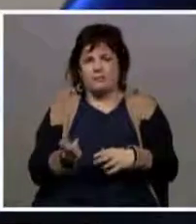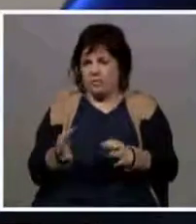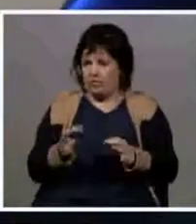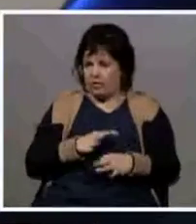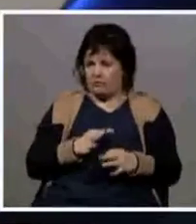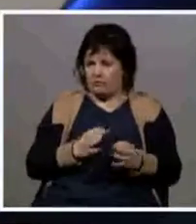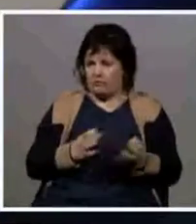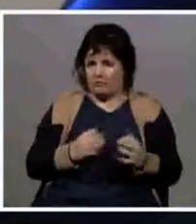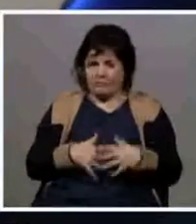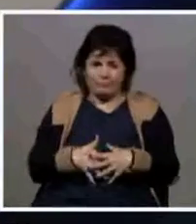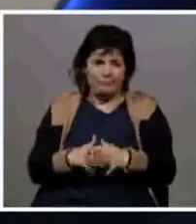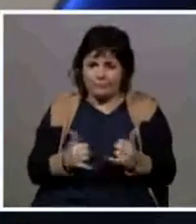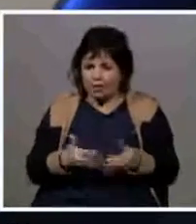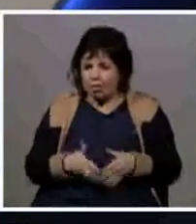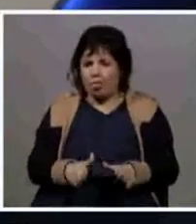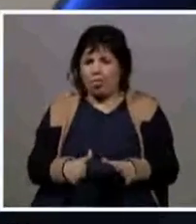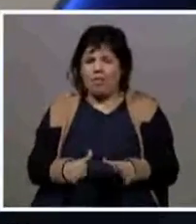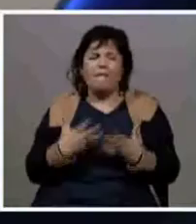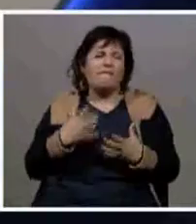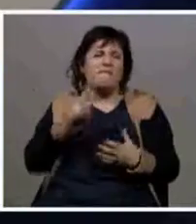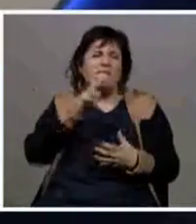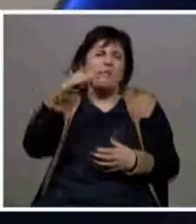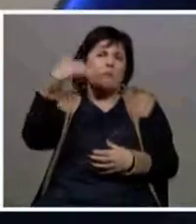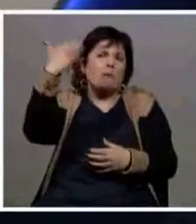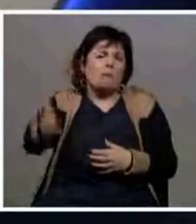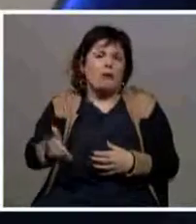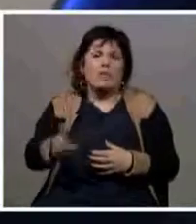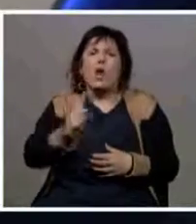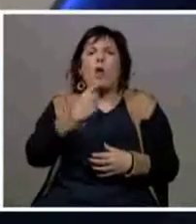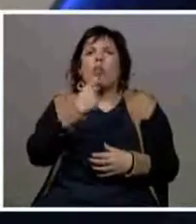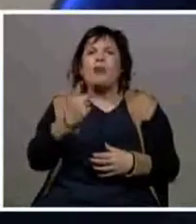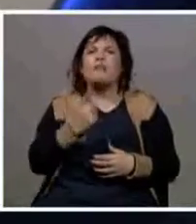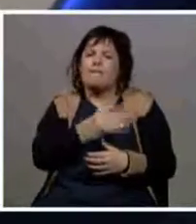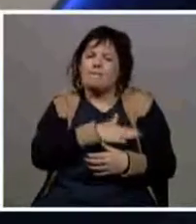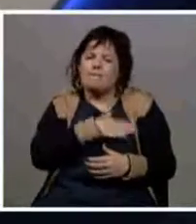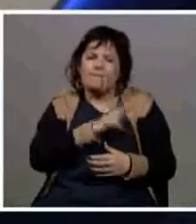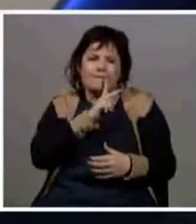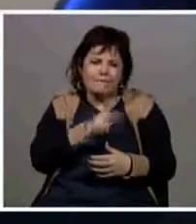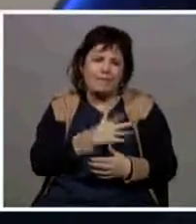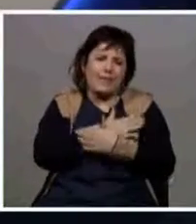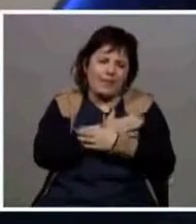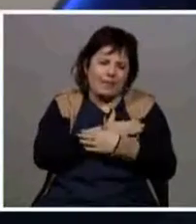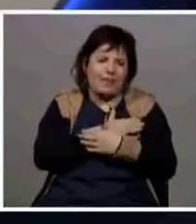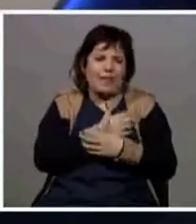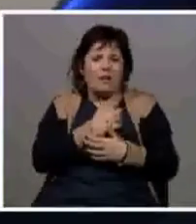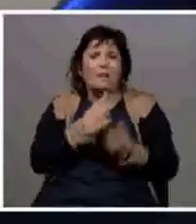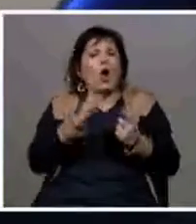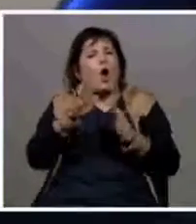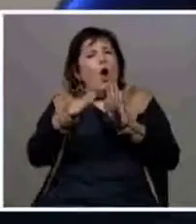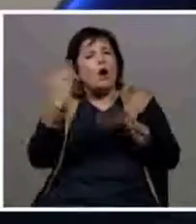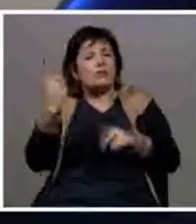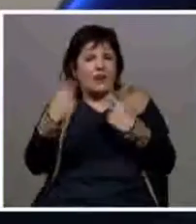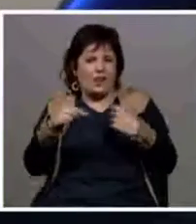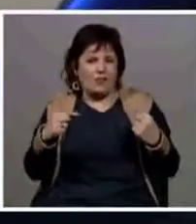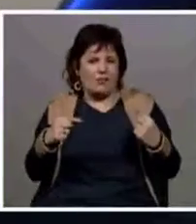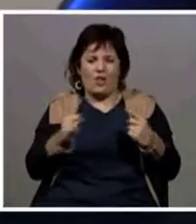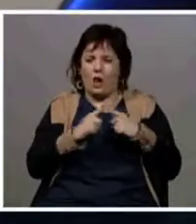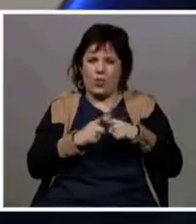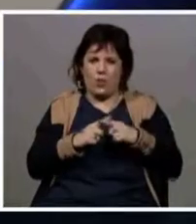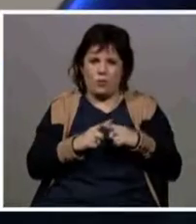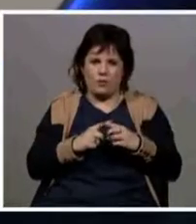eso y eso no quiere decir que no tengan afecto por su bebé no su hijo es otra cosa no estamos discutiendo